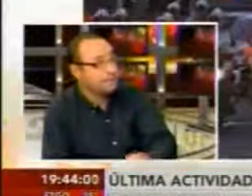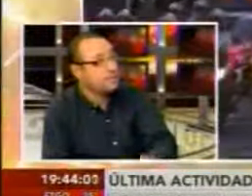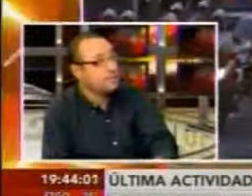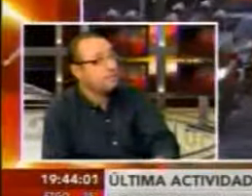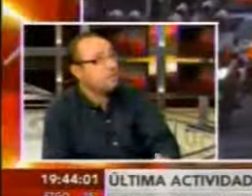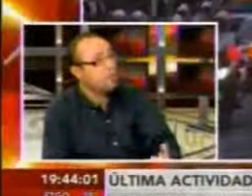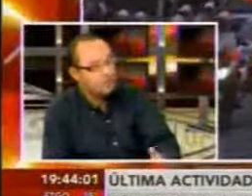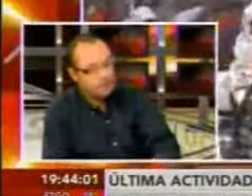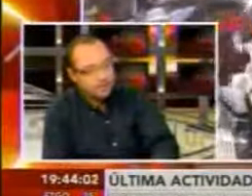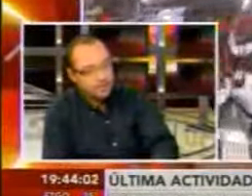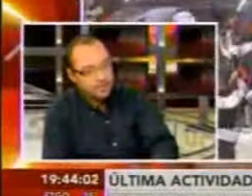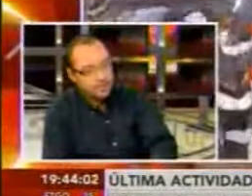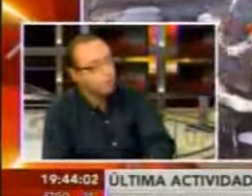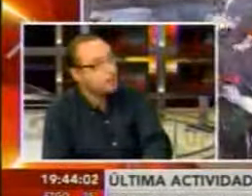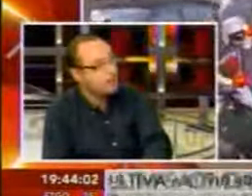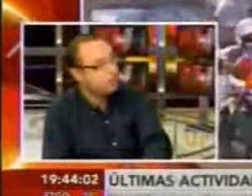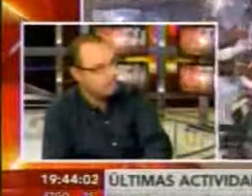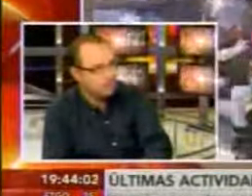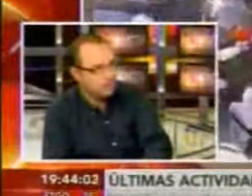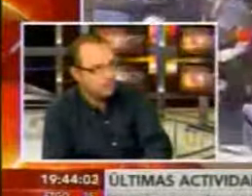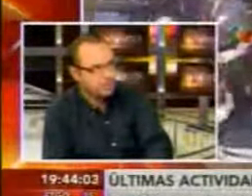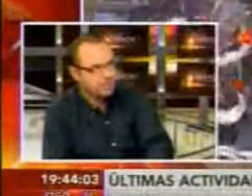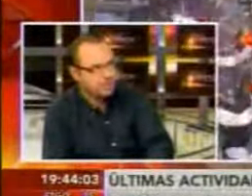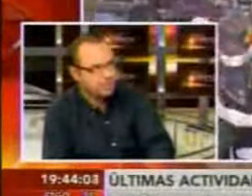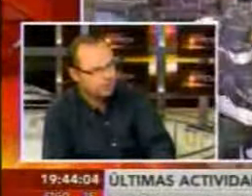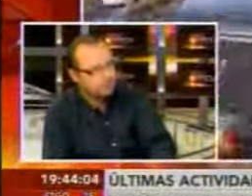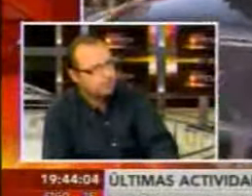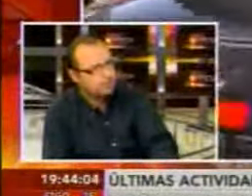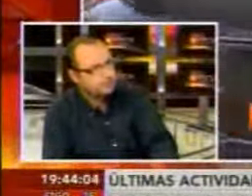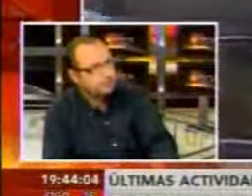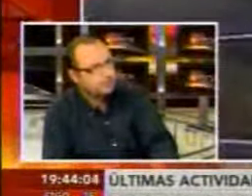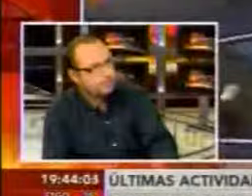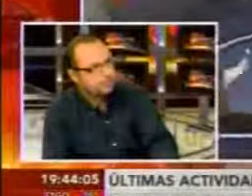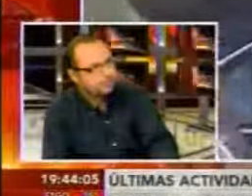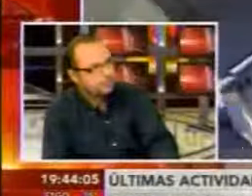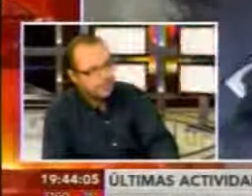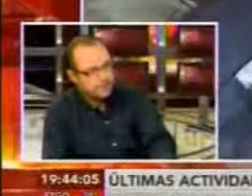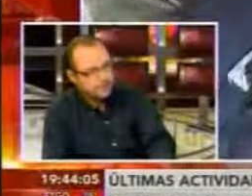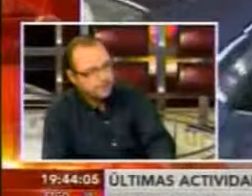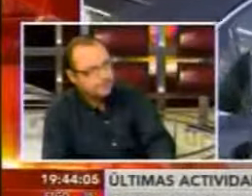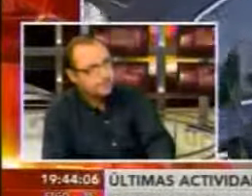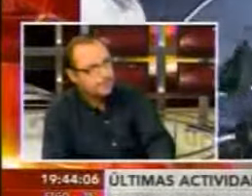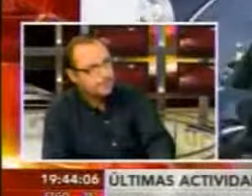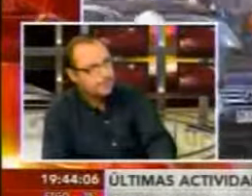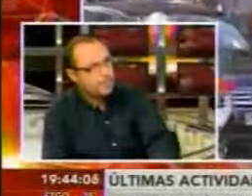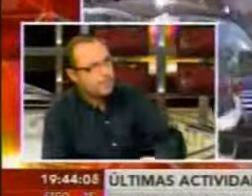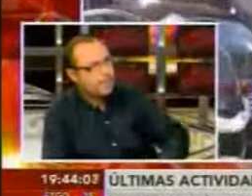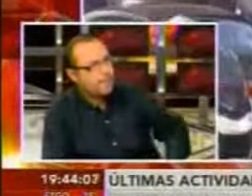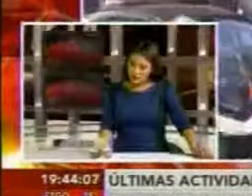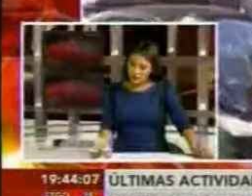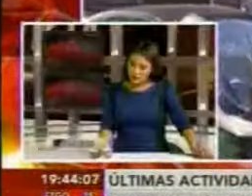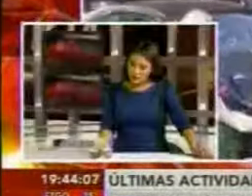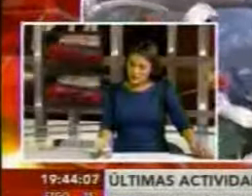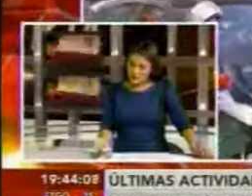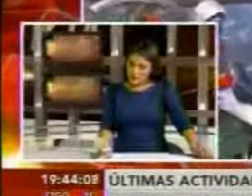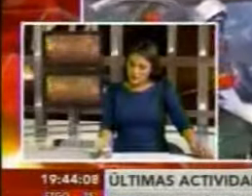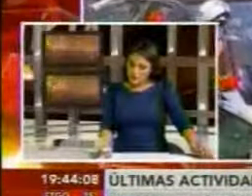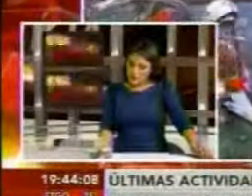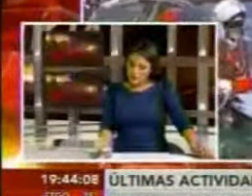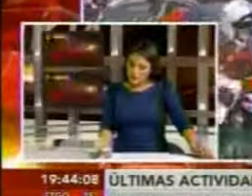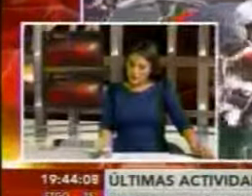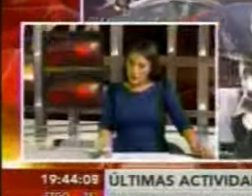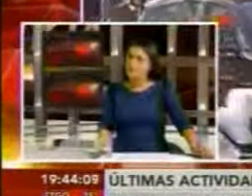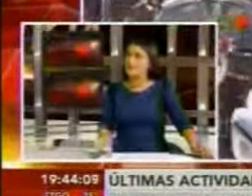¿Qué debería hacer el presidente Piñera? ¿Quedarse en el país? ¿Irse al exterior? Según algunos especialistas, la mejor jugada que pudo hacer Michelle Bachelet